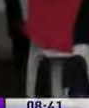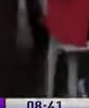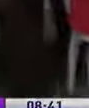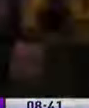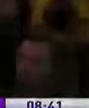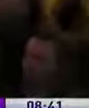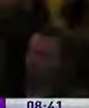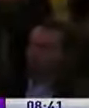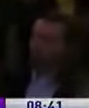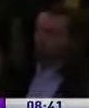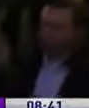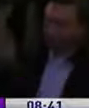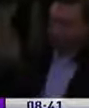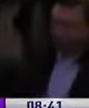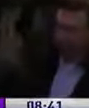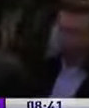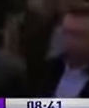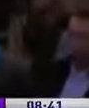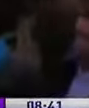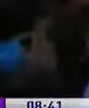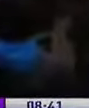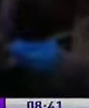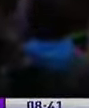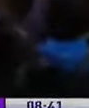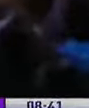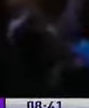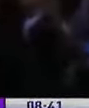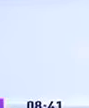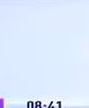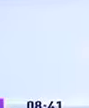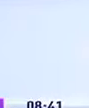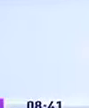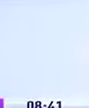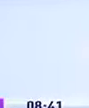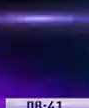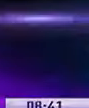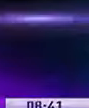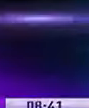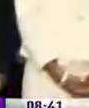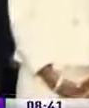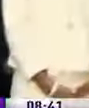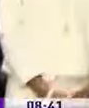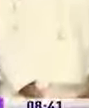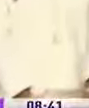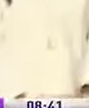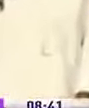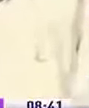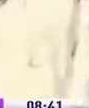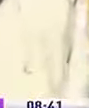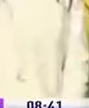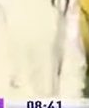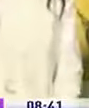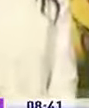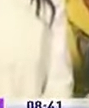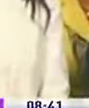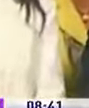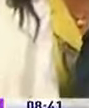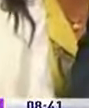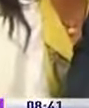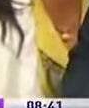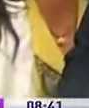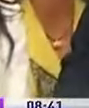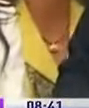para balotaje. Tendrán segunda vuelta electoral. Y además les contamos que Donald Trump anunció que un equipo se